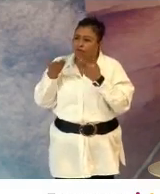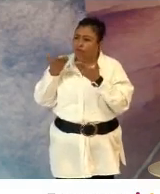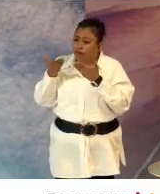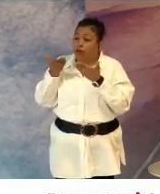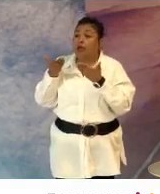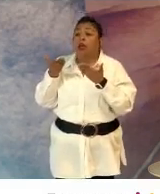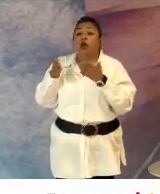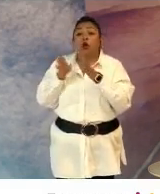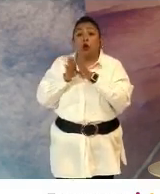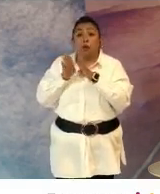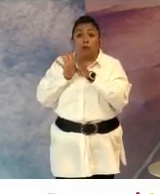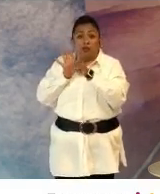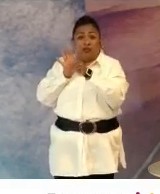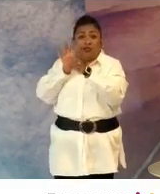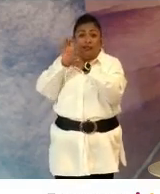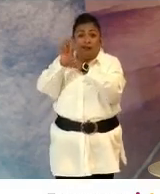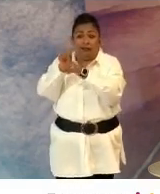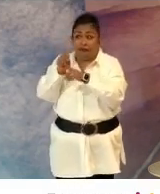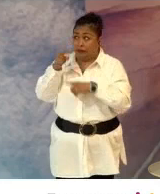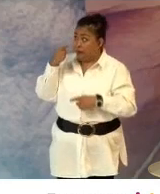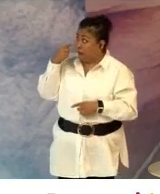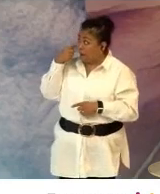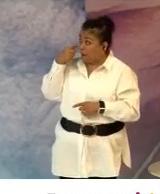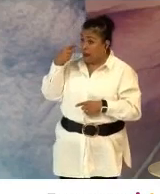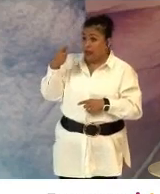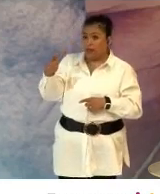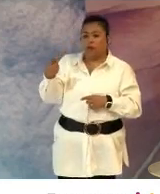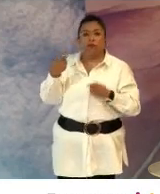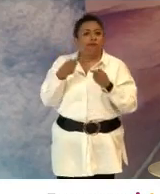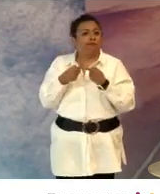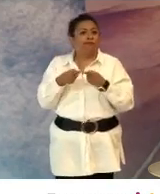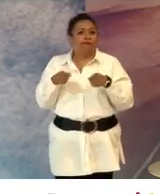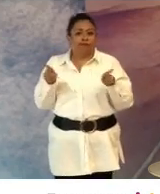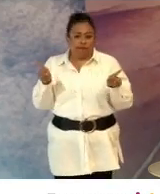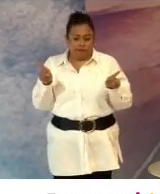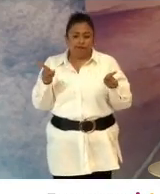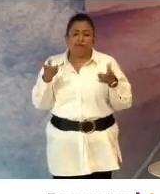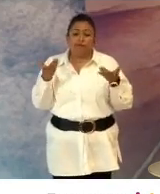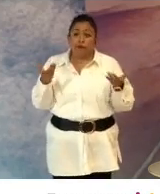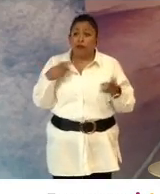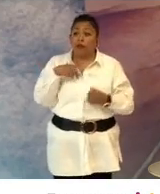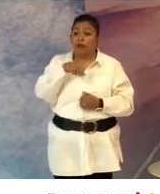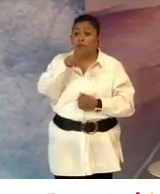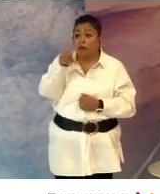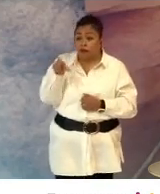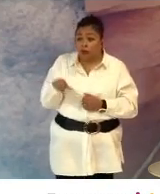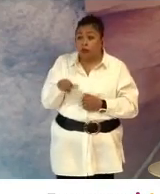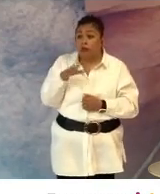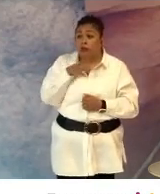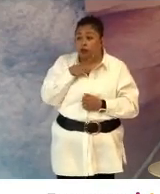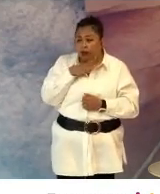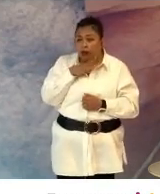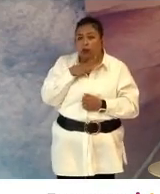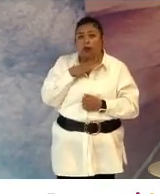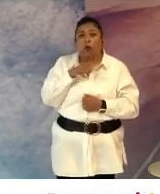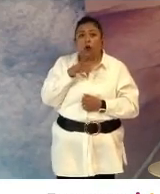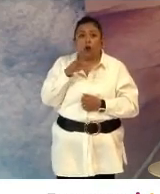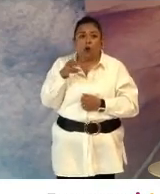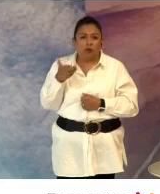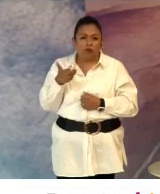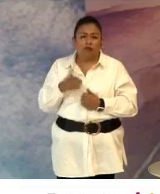Y el tipo de desafíos que veremos serán distintos. Entonces, después tenemos la